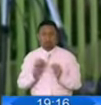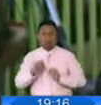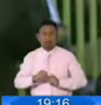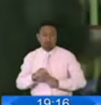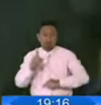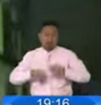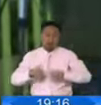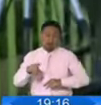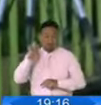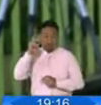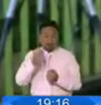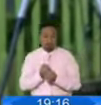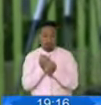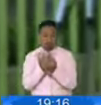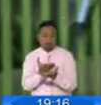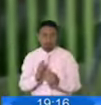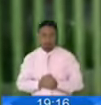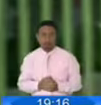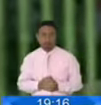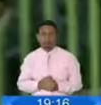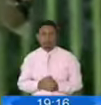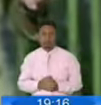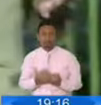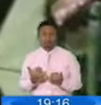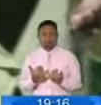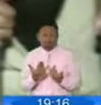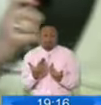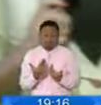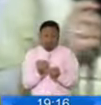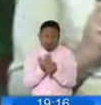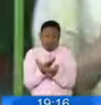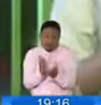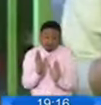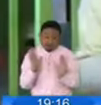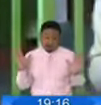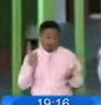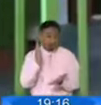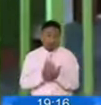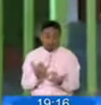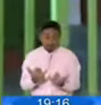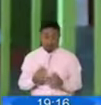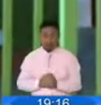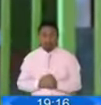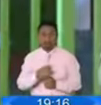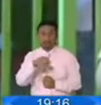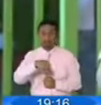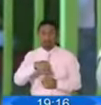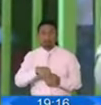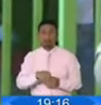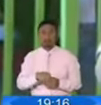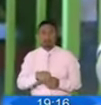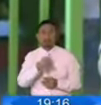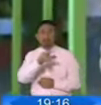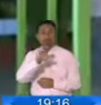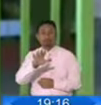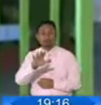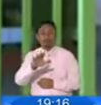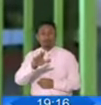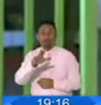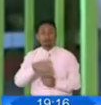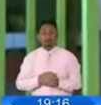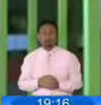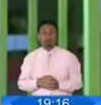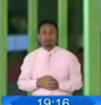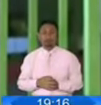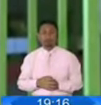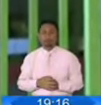algunas declaraciones. Eso es todo lo que nosotros podemos informar al momento desde la sede del movimiento Alianza